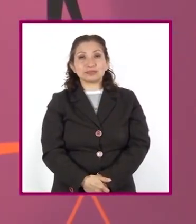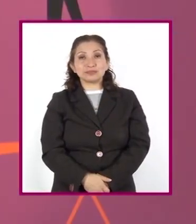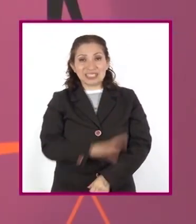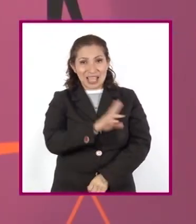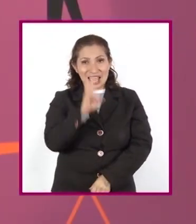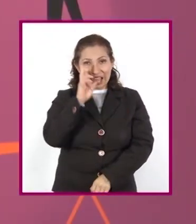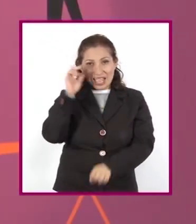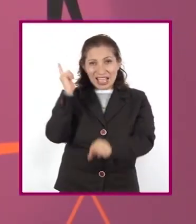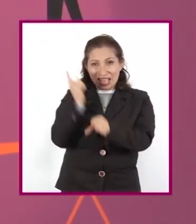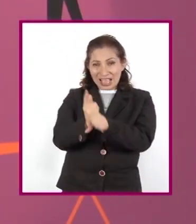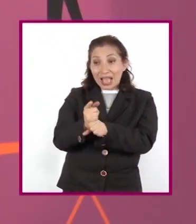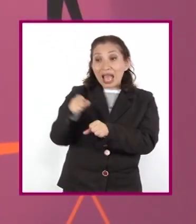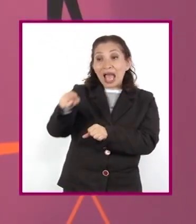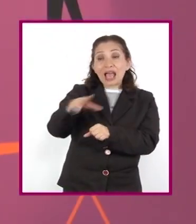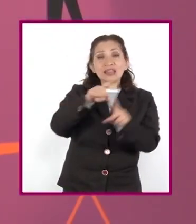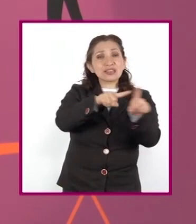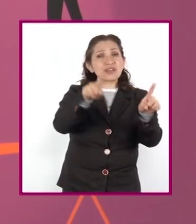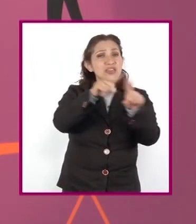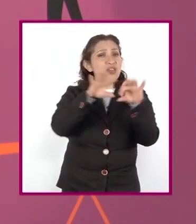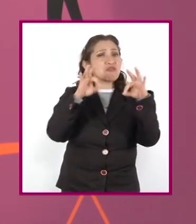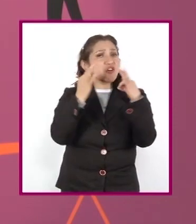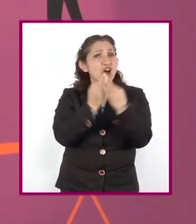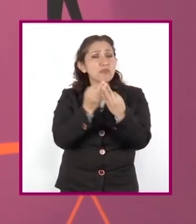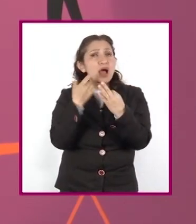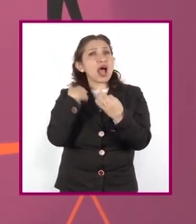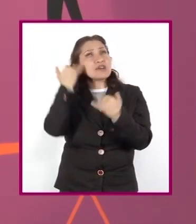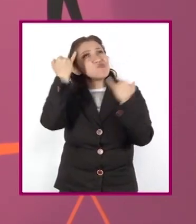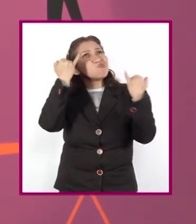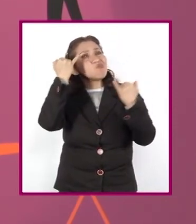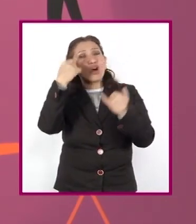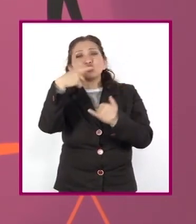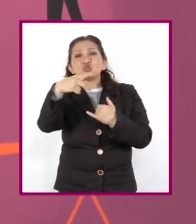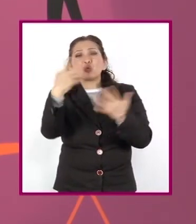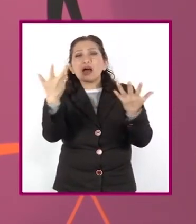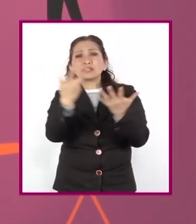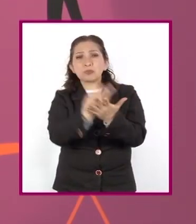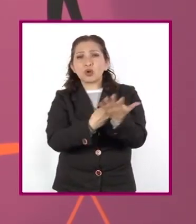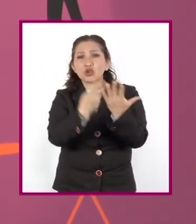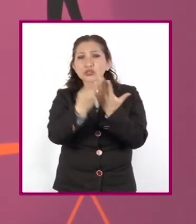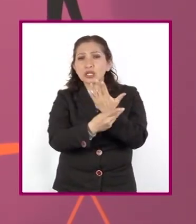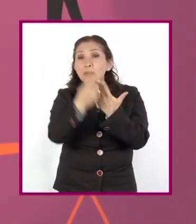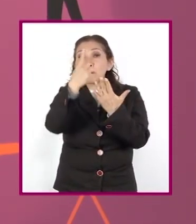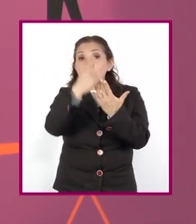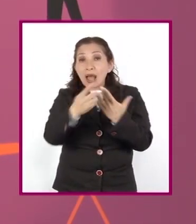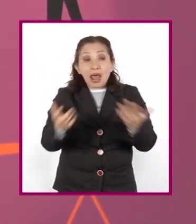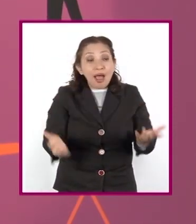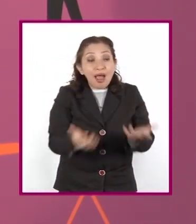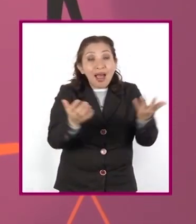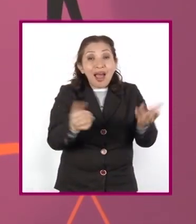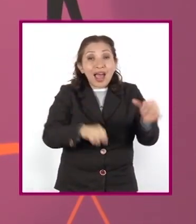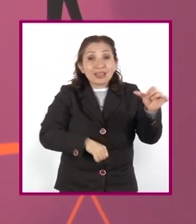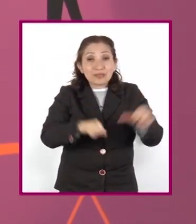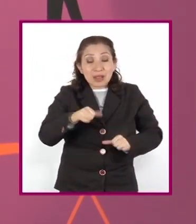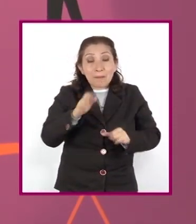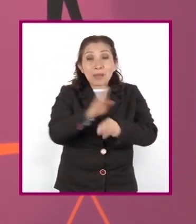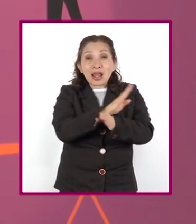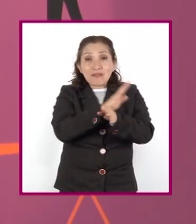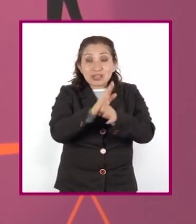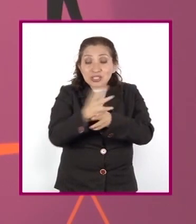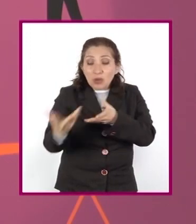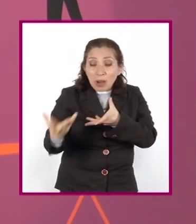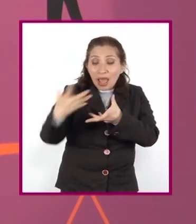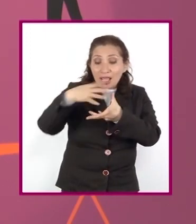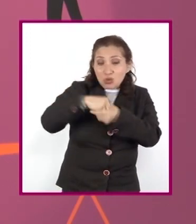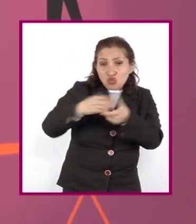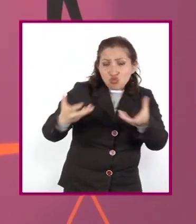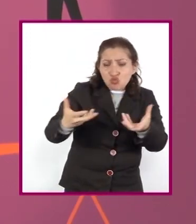Como se percataron, hay diversas formas de emprender proyectos que permitan impulsar acciones en favor de la inclusión